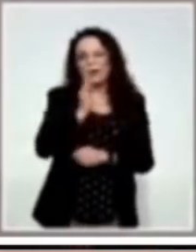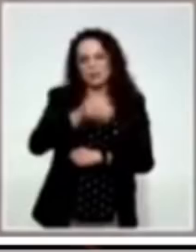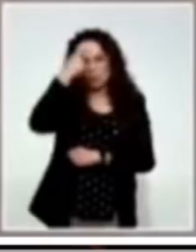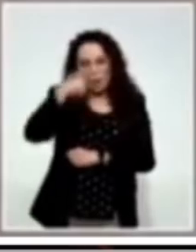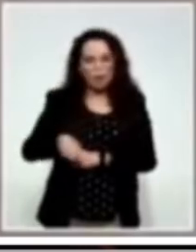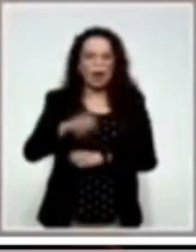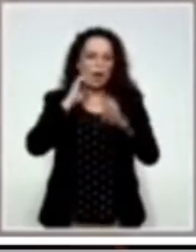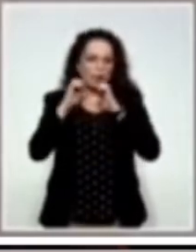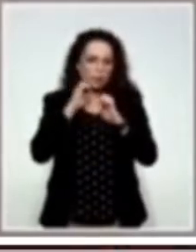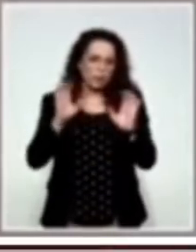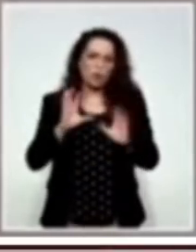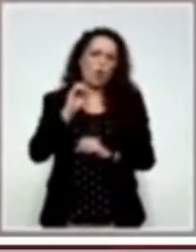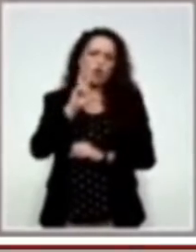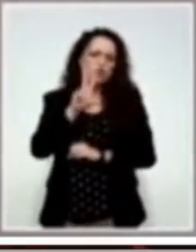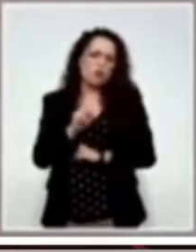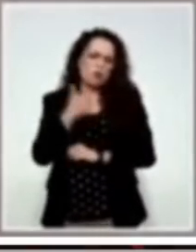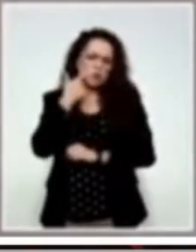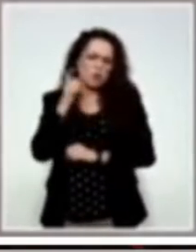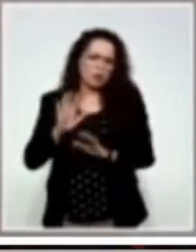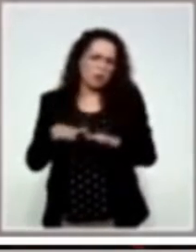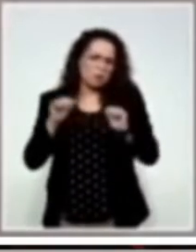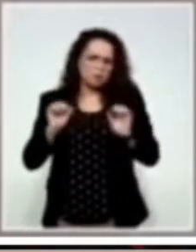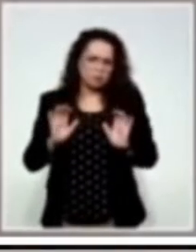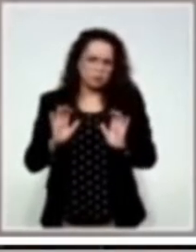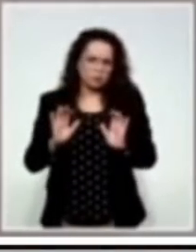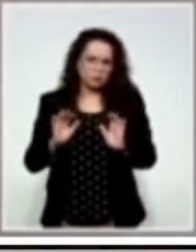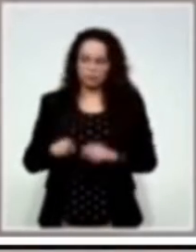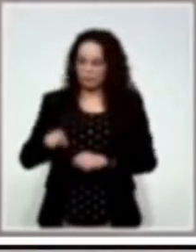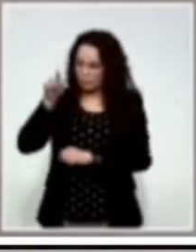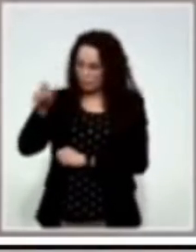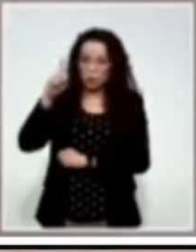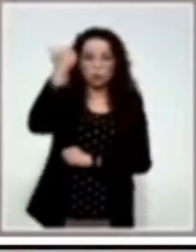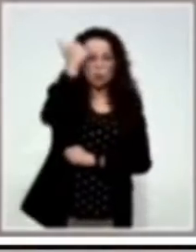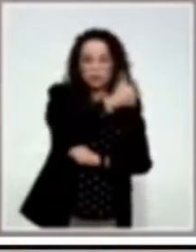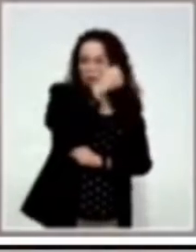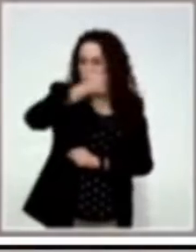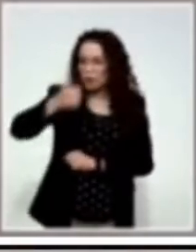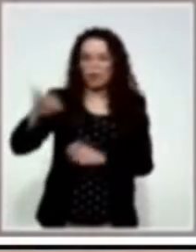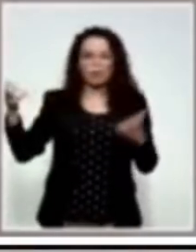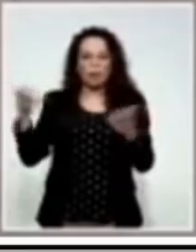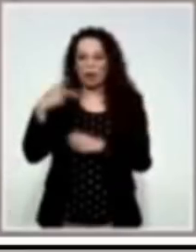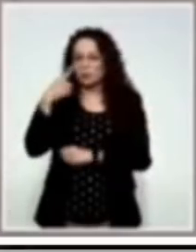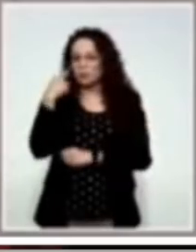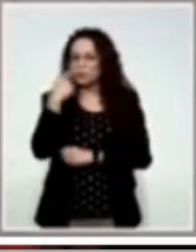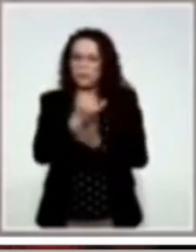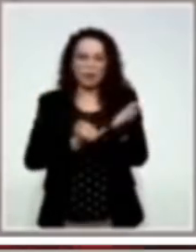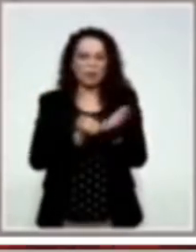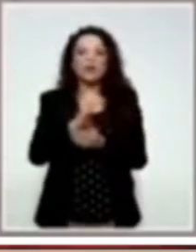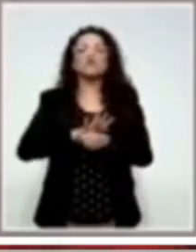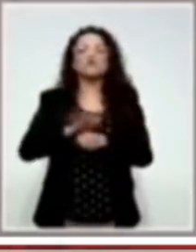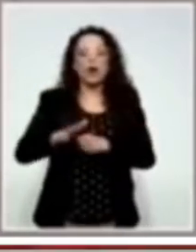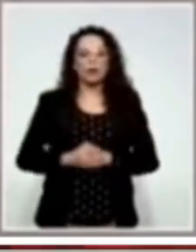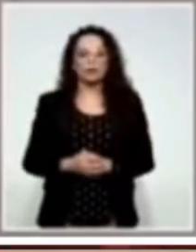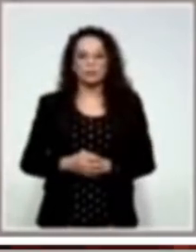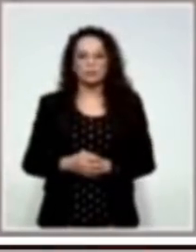es en Presidencia, la Corte no es en Comunicación Social. Cada ministra y ministro decide. Todas las